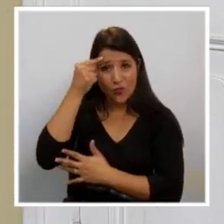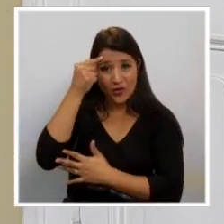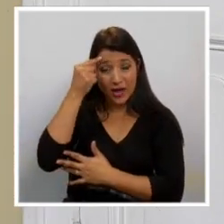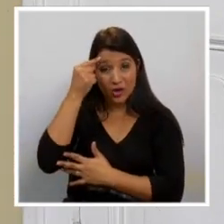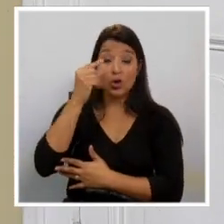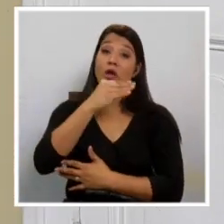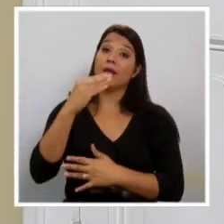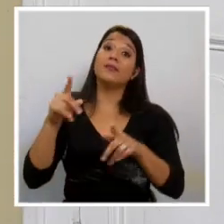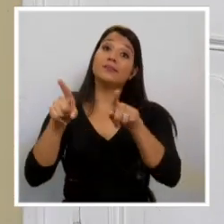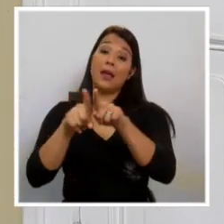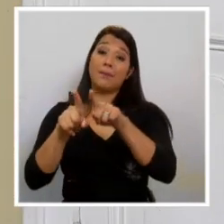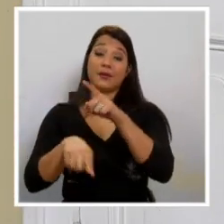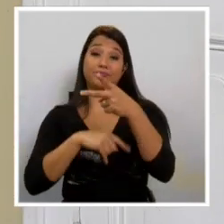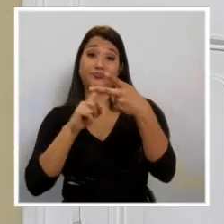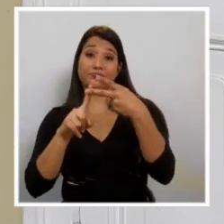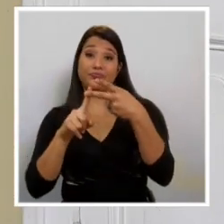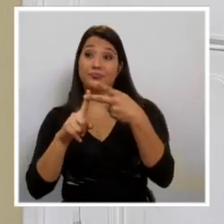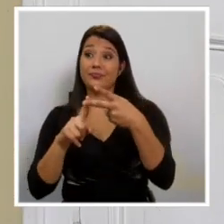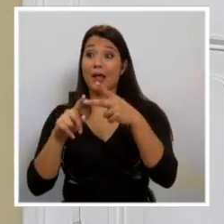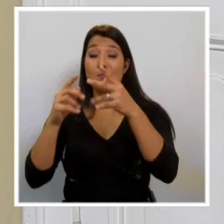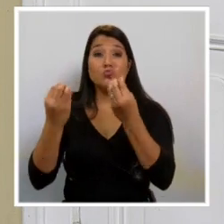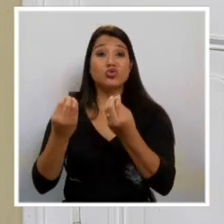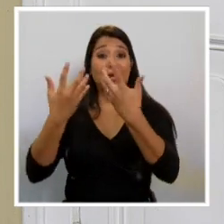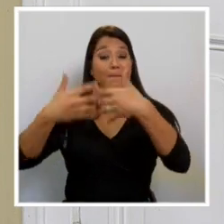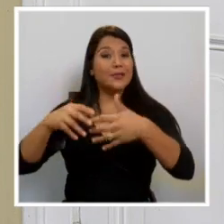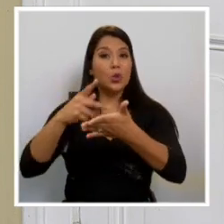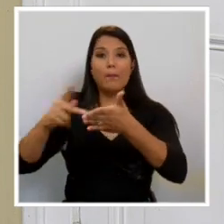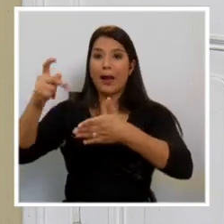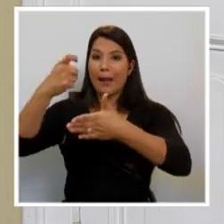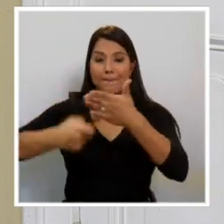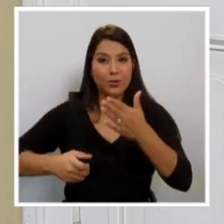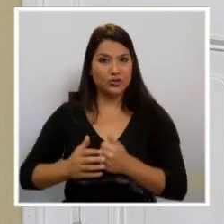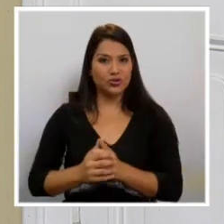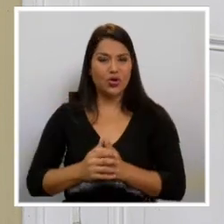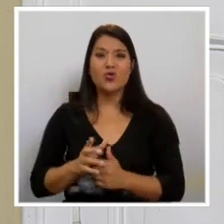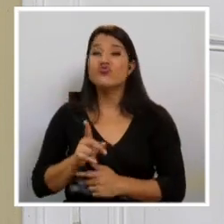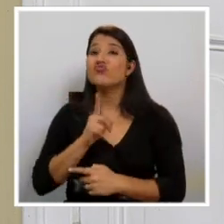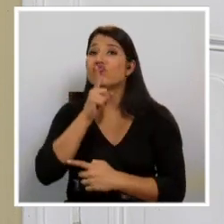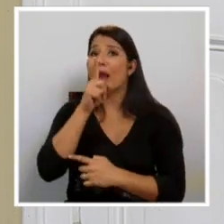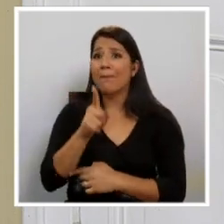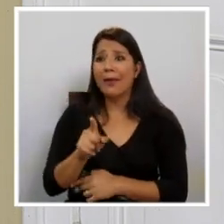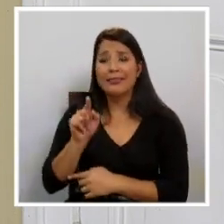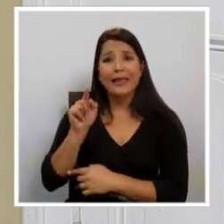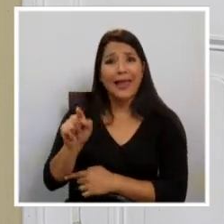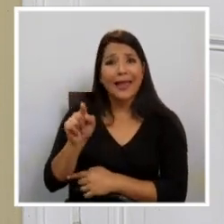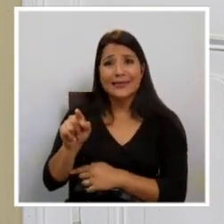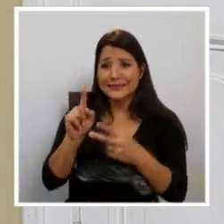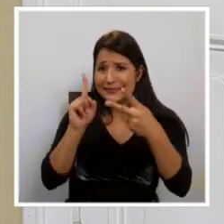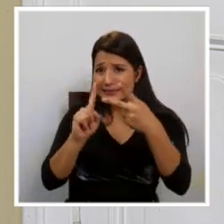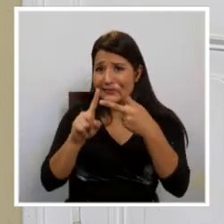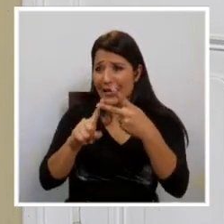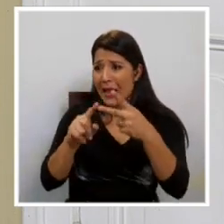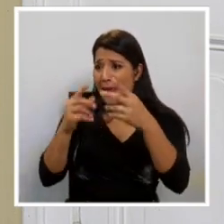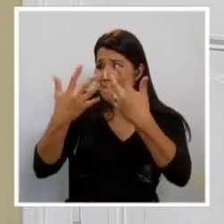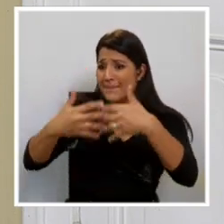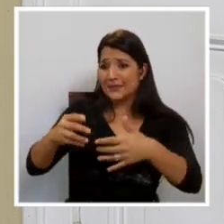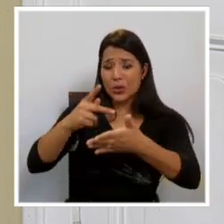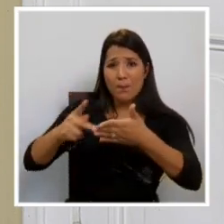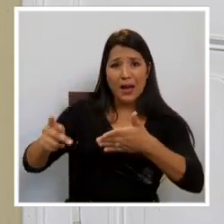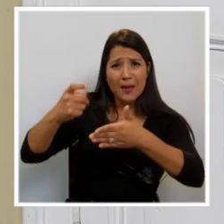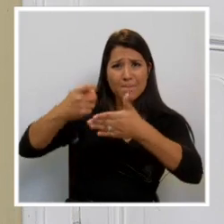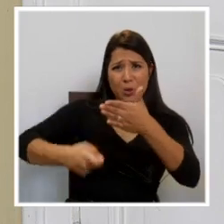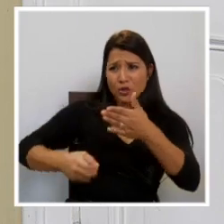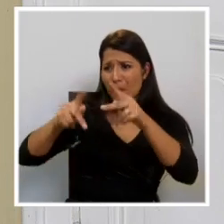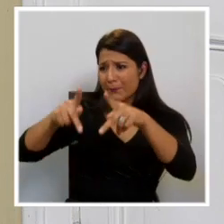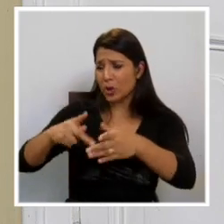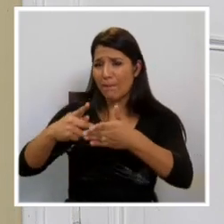tema de la evasión fiscal, que realmente no ha sido la prioridad en este primer año,